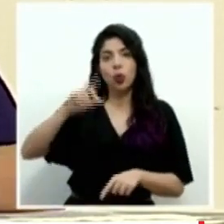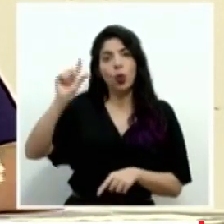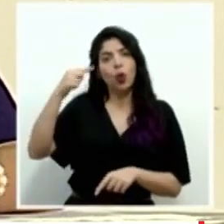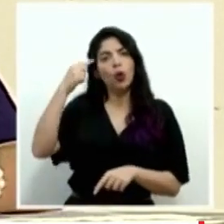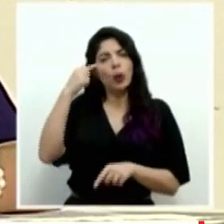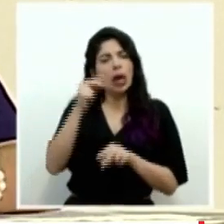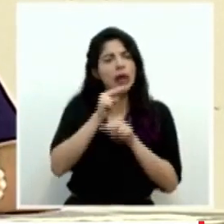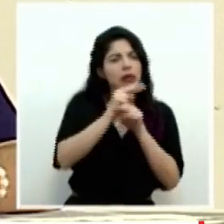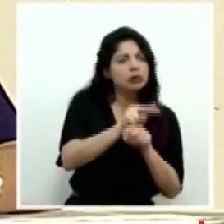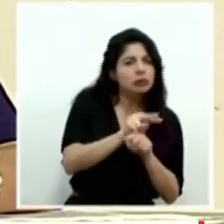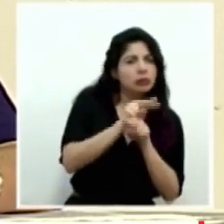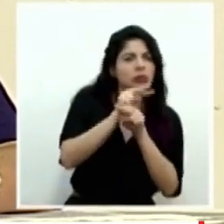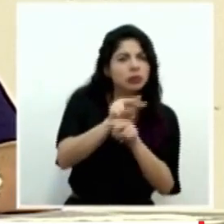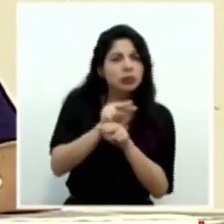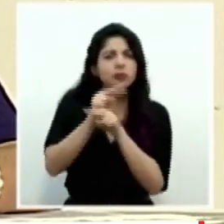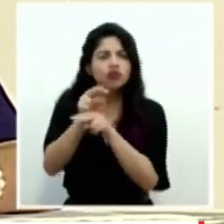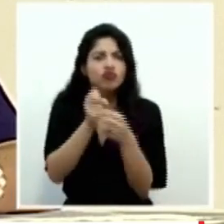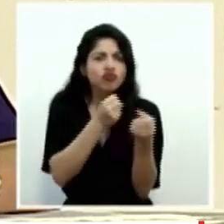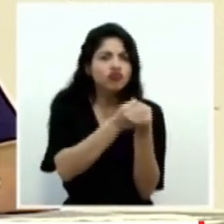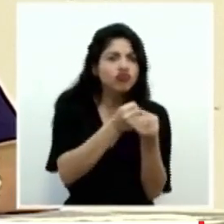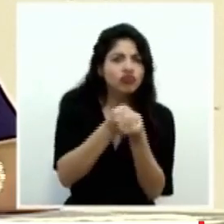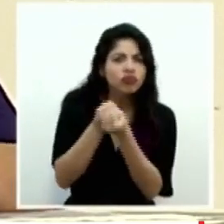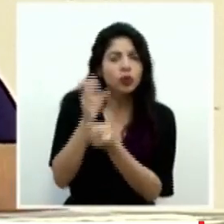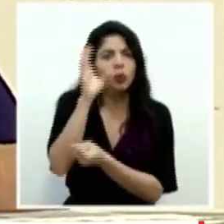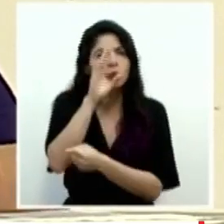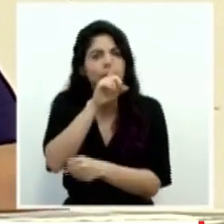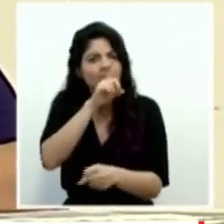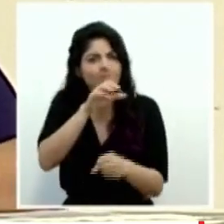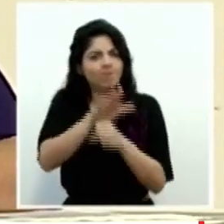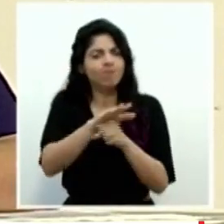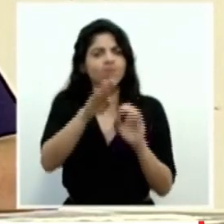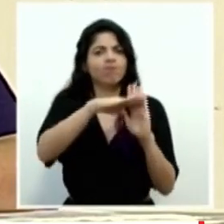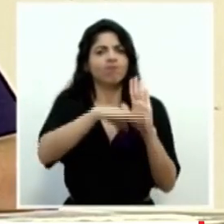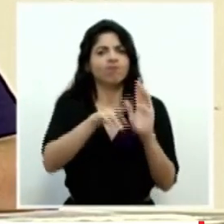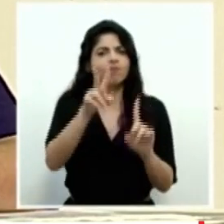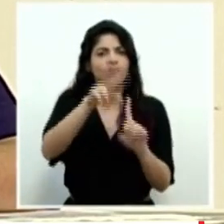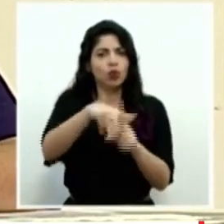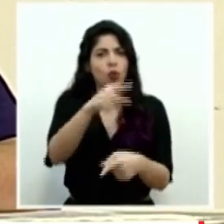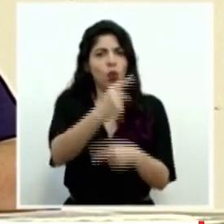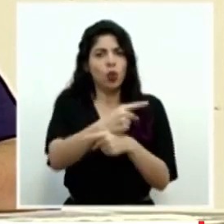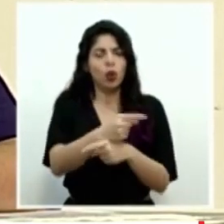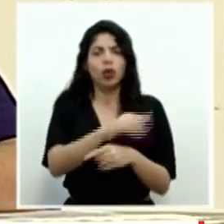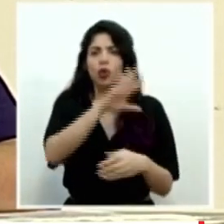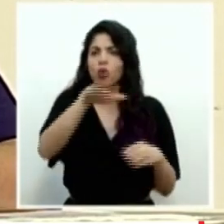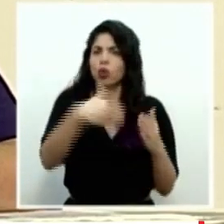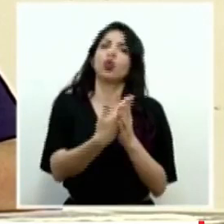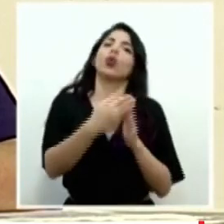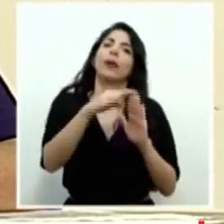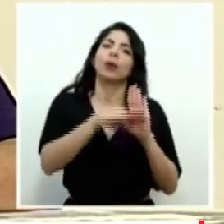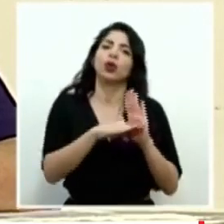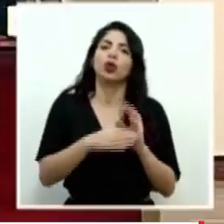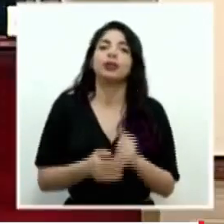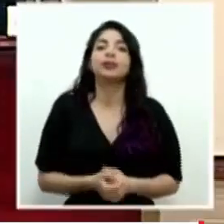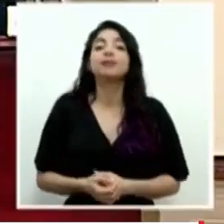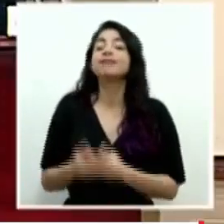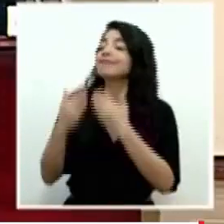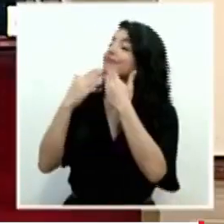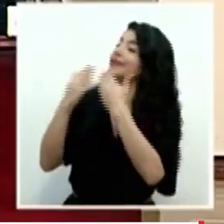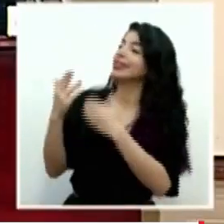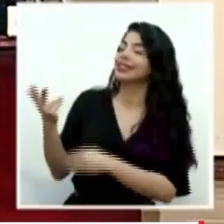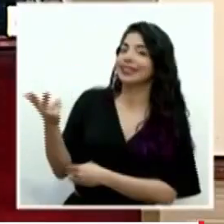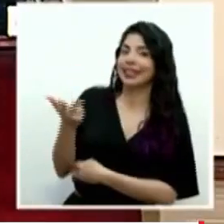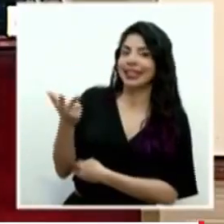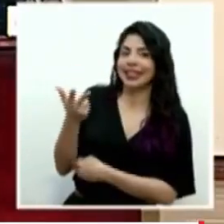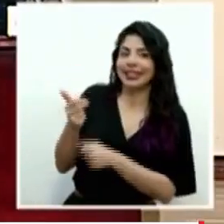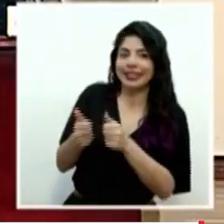gobierno dando seguimiento y acompañamiento para garantizar la adecuada implementación de dichos protocolos. Muchas gracias a